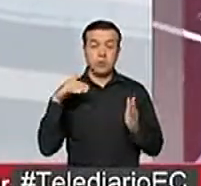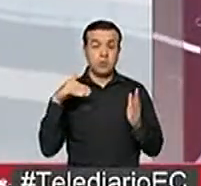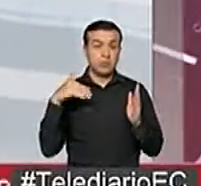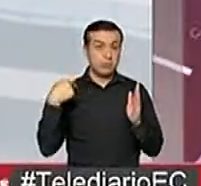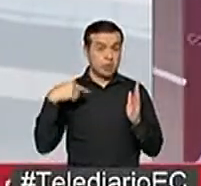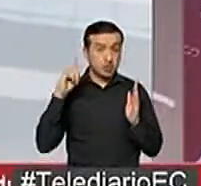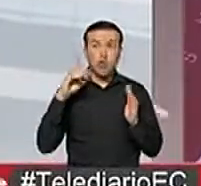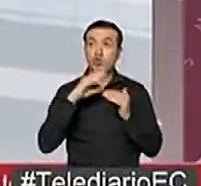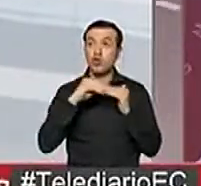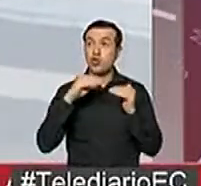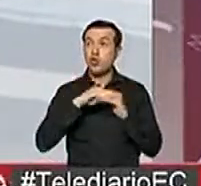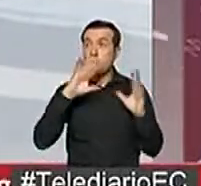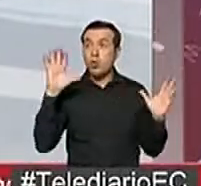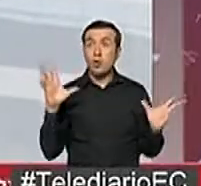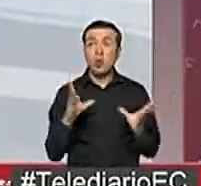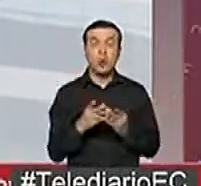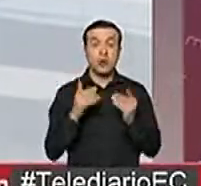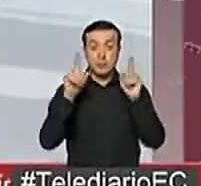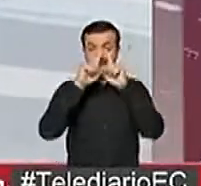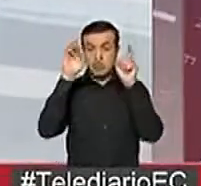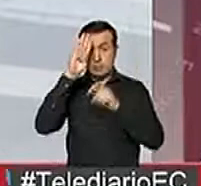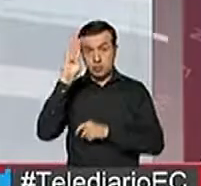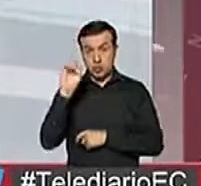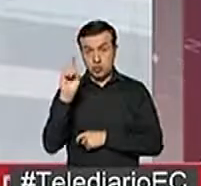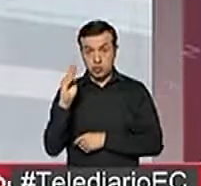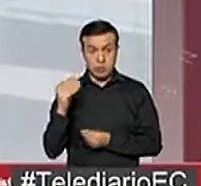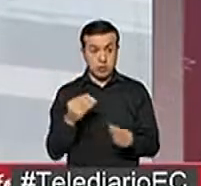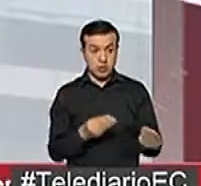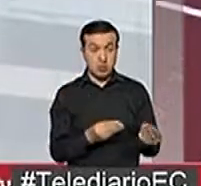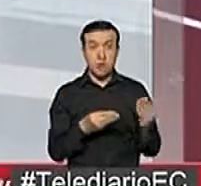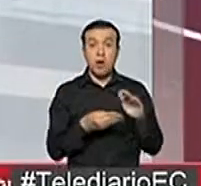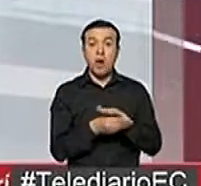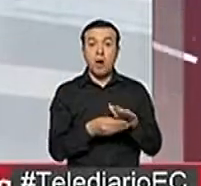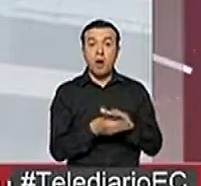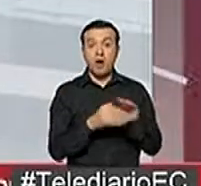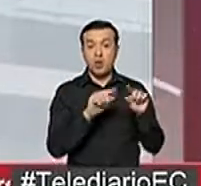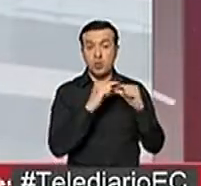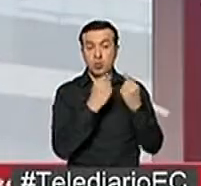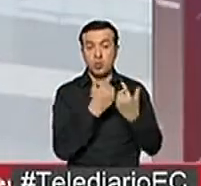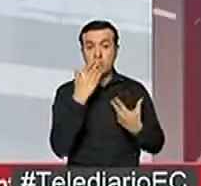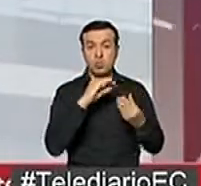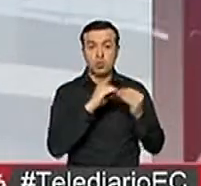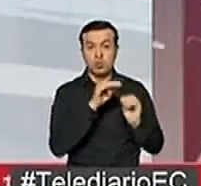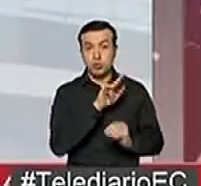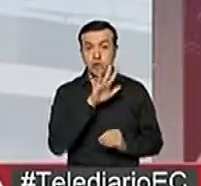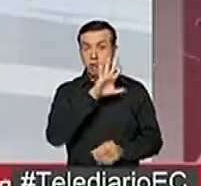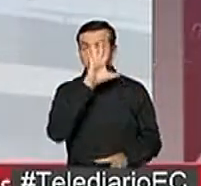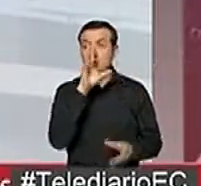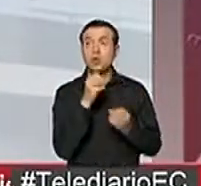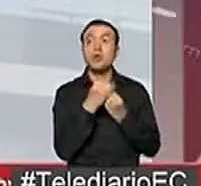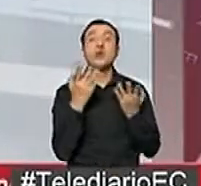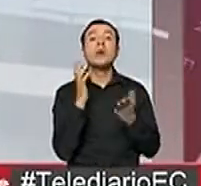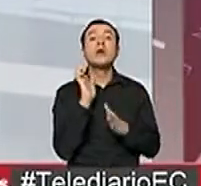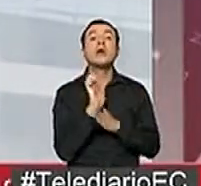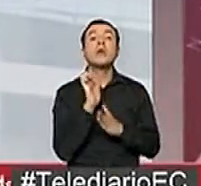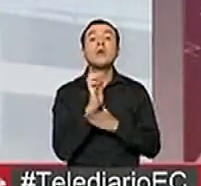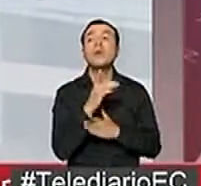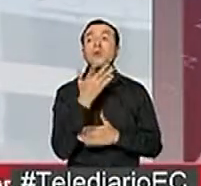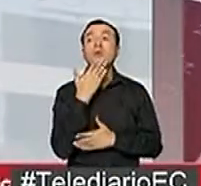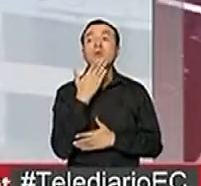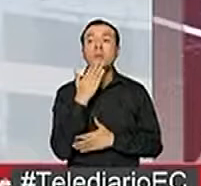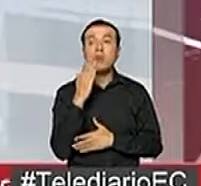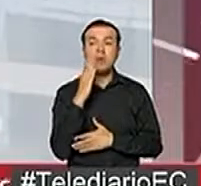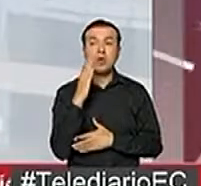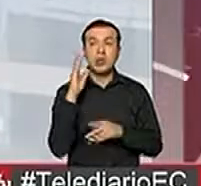5.534.000 millones de dólares es la suma total que habría entregado Odebrecht a Alianza País. Según Santos, el dinero en efectivo ingresó al Ecuador a través de